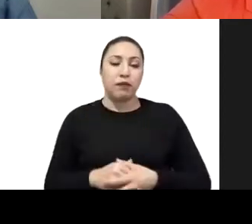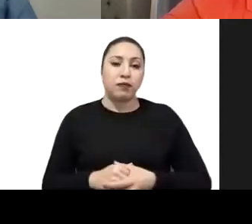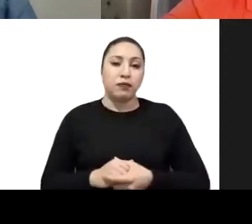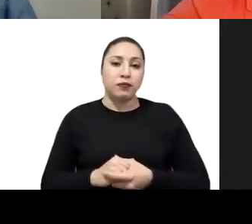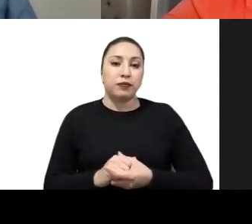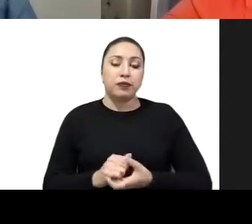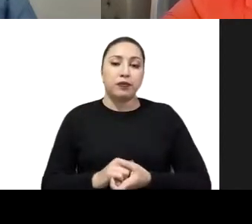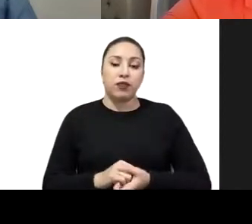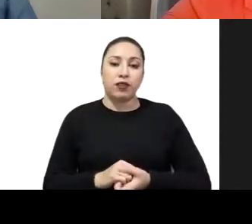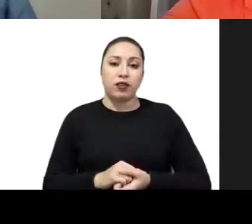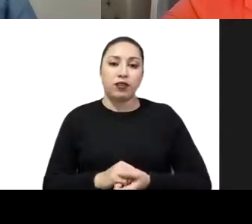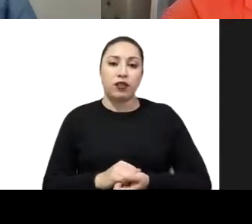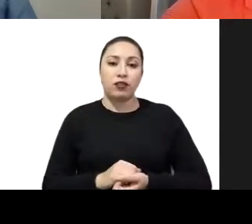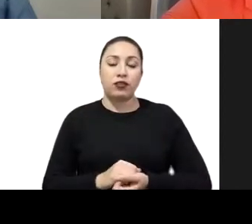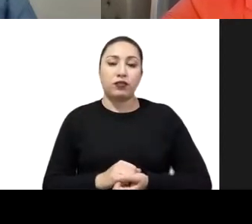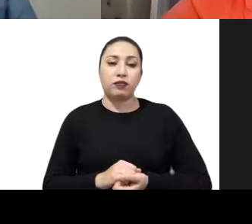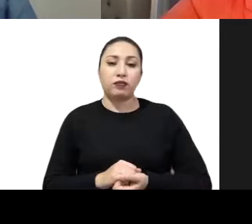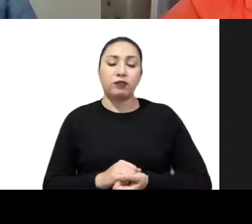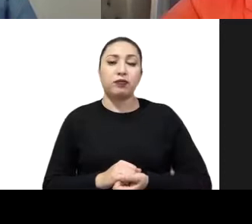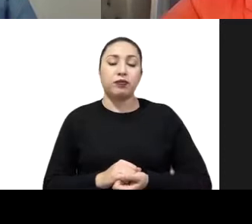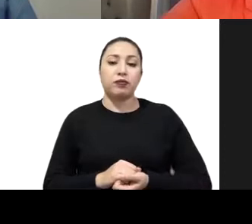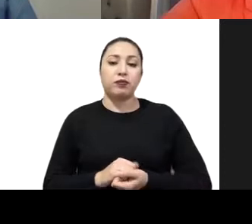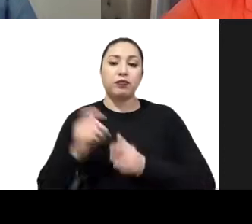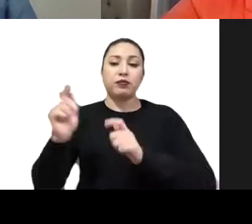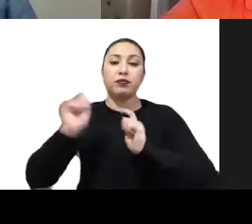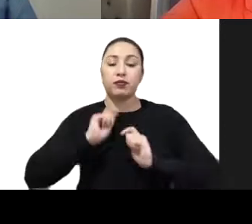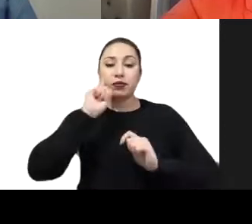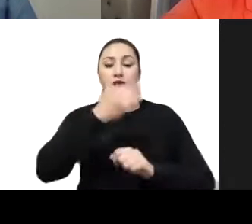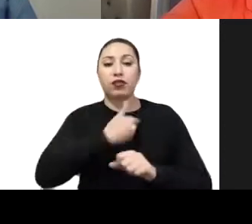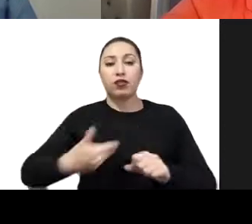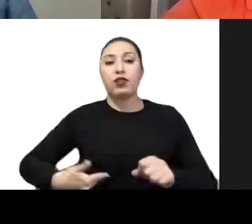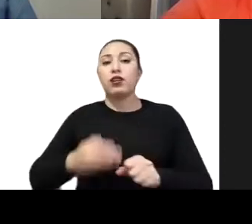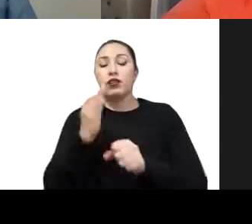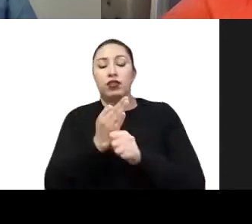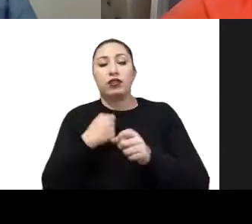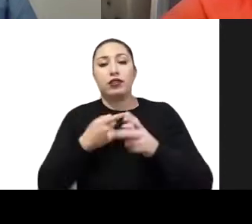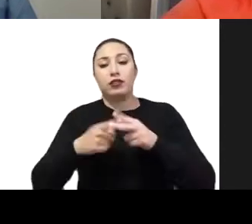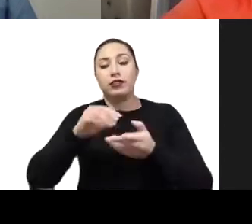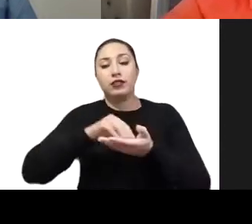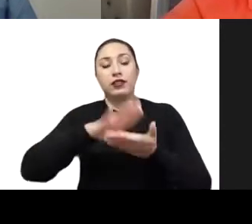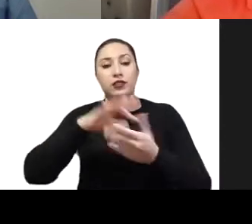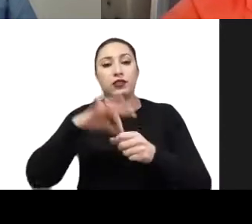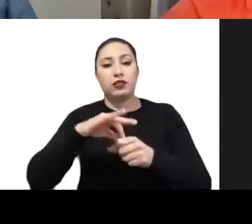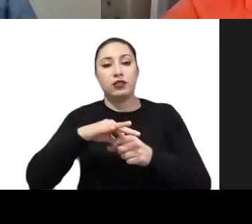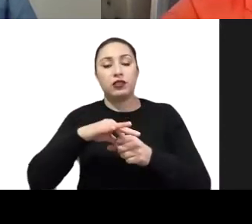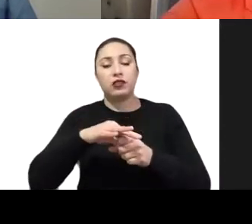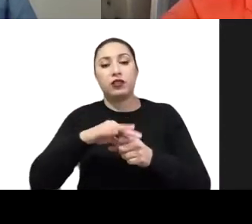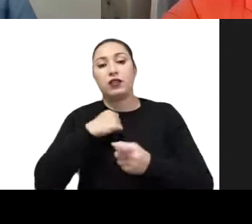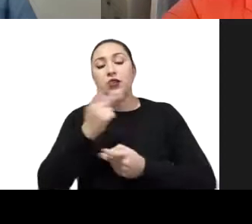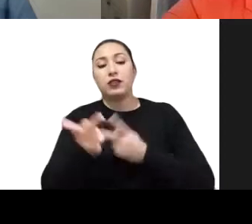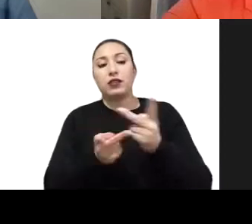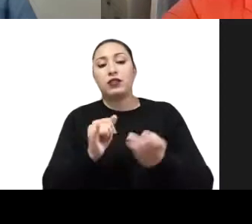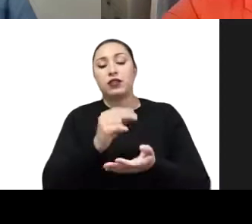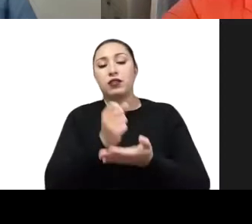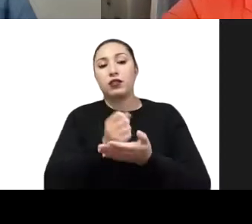mismo. Con gusto. Por instrucción de la presidencia y en votación nominal, se consulta si es de dispensarse la lectura